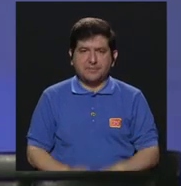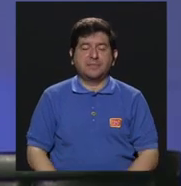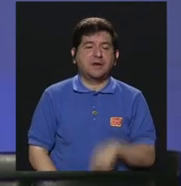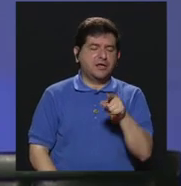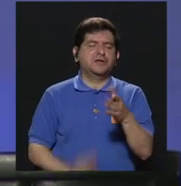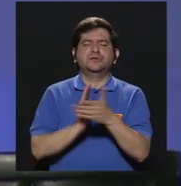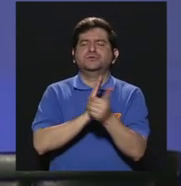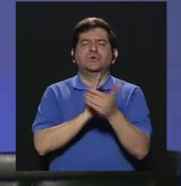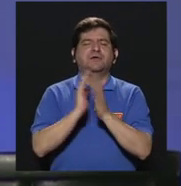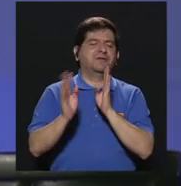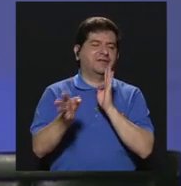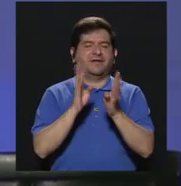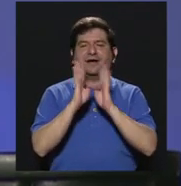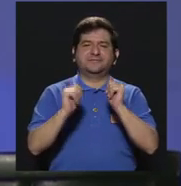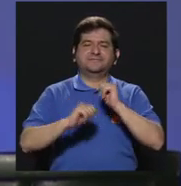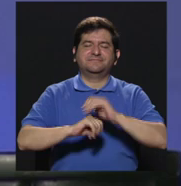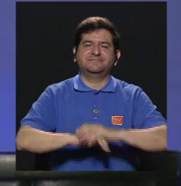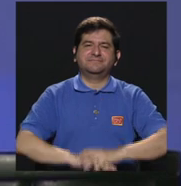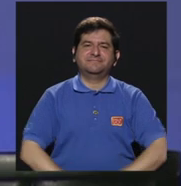de gentes.